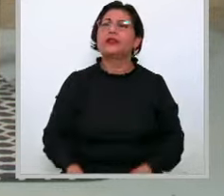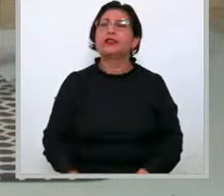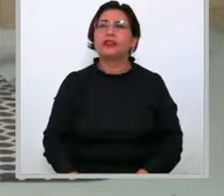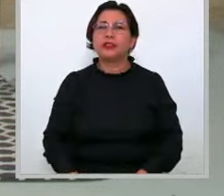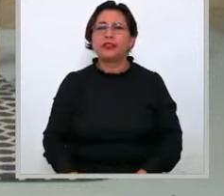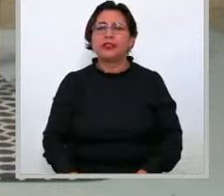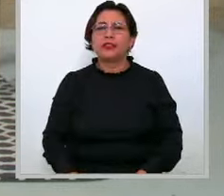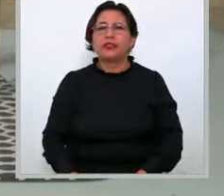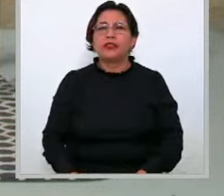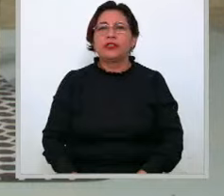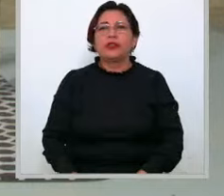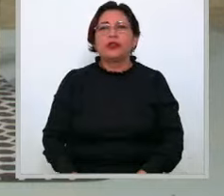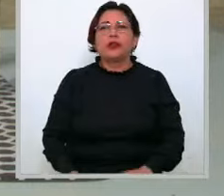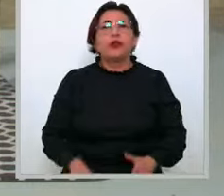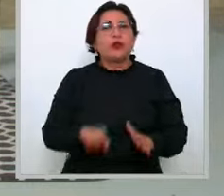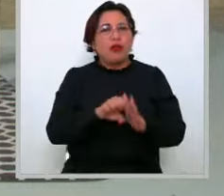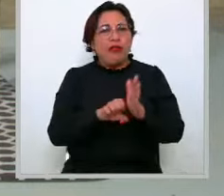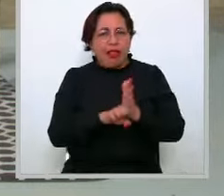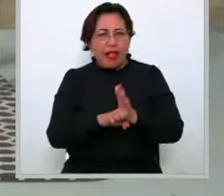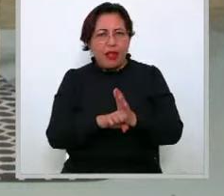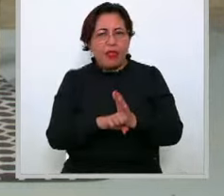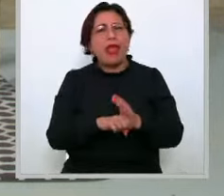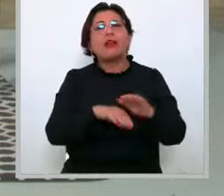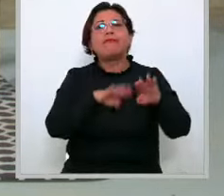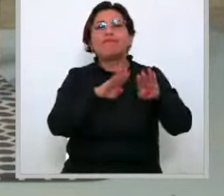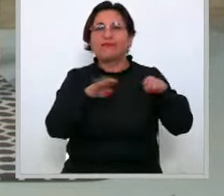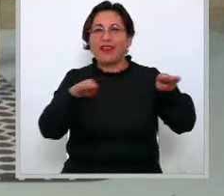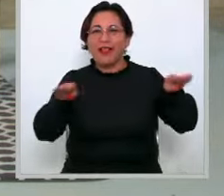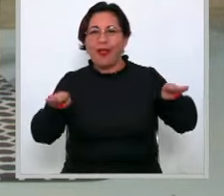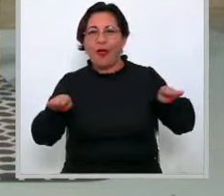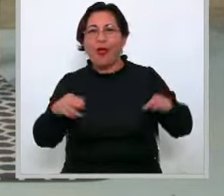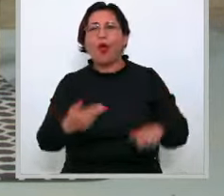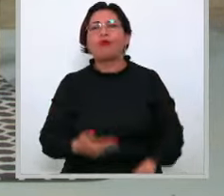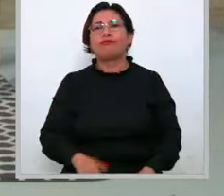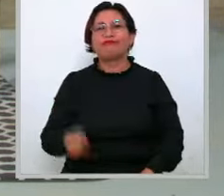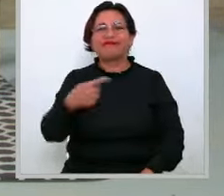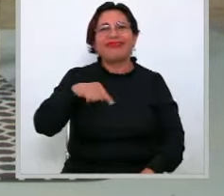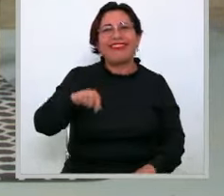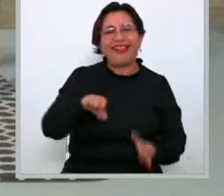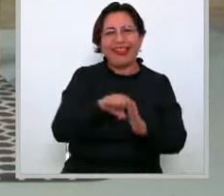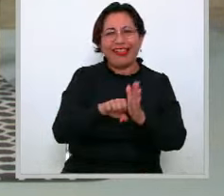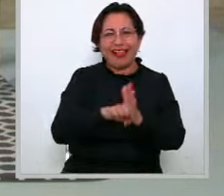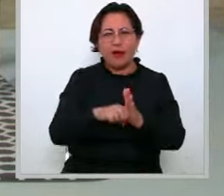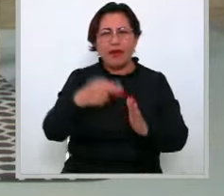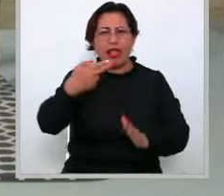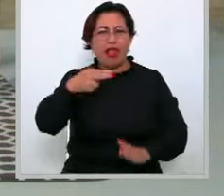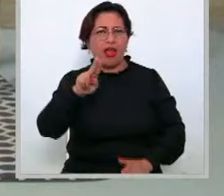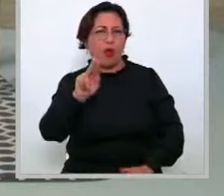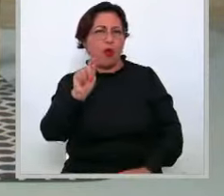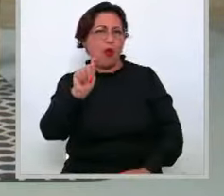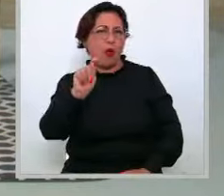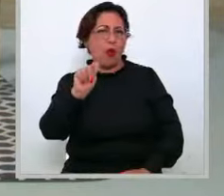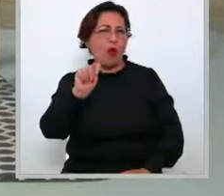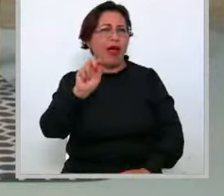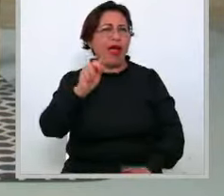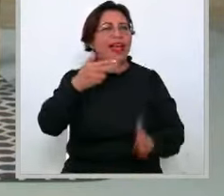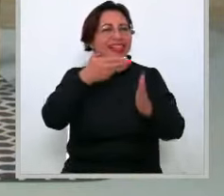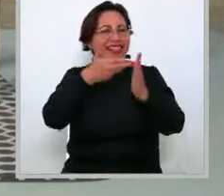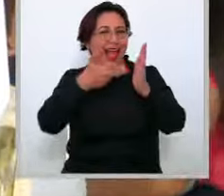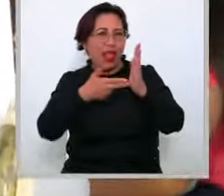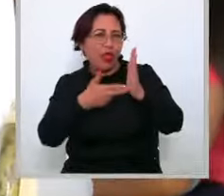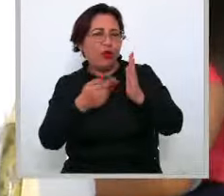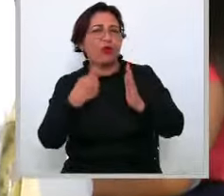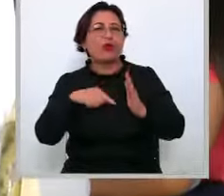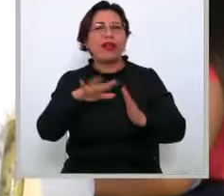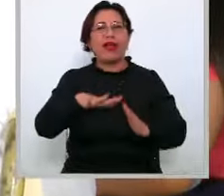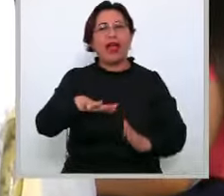Mira, te comento, por ejemplo, de la costa tenemos Santa María Huazolotitlán, tenemos Santiago